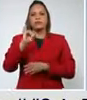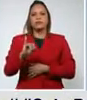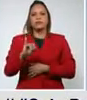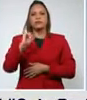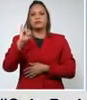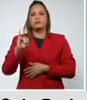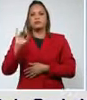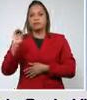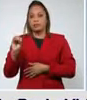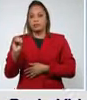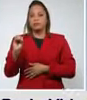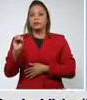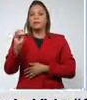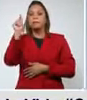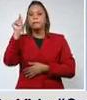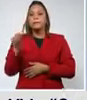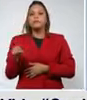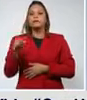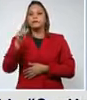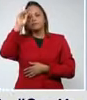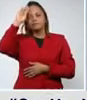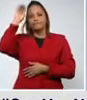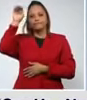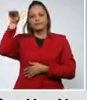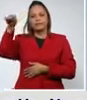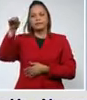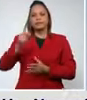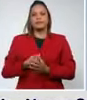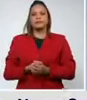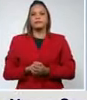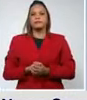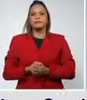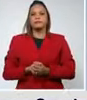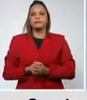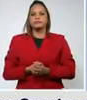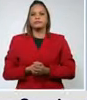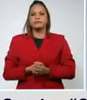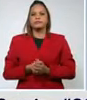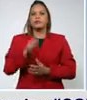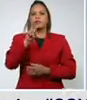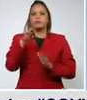18.660 pacientes ingresados, de ellos